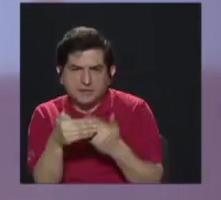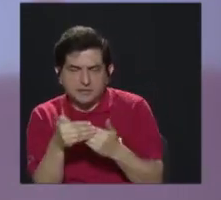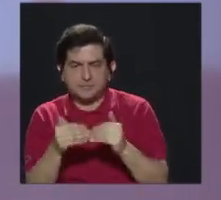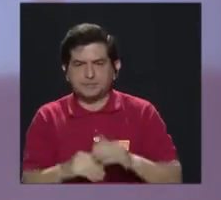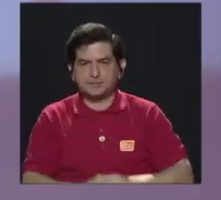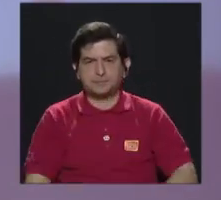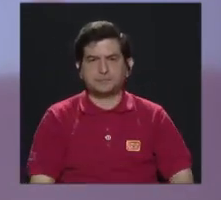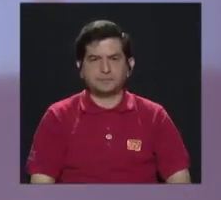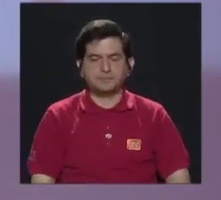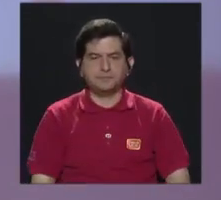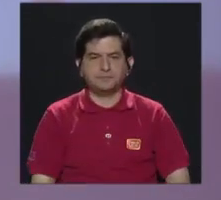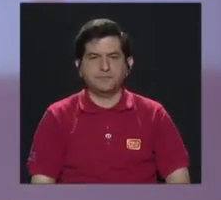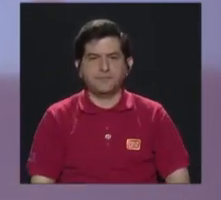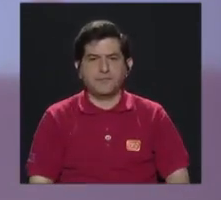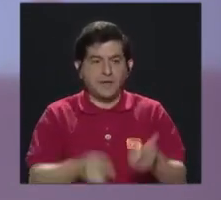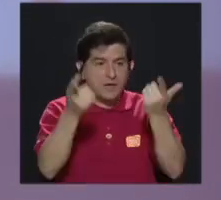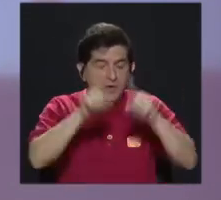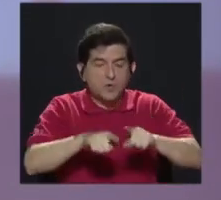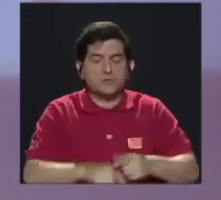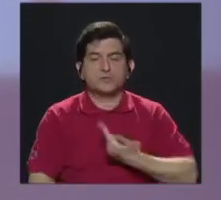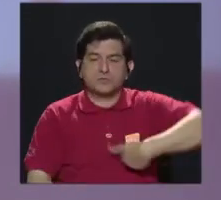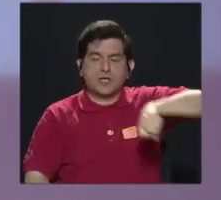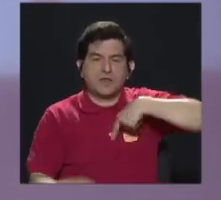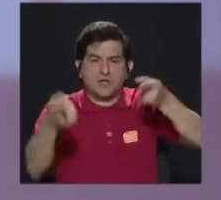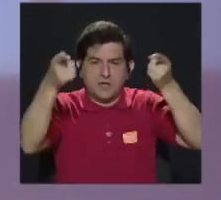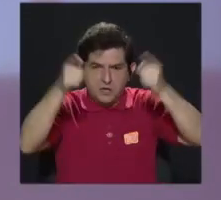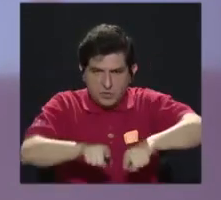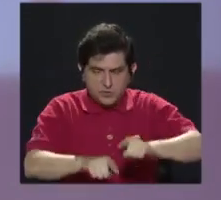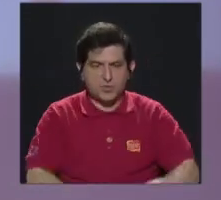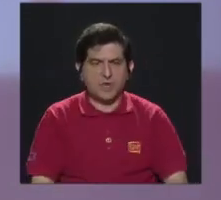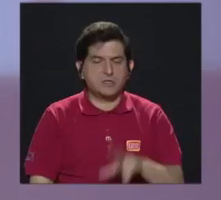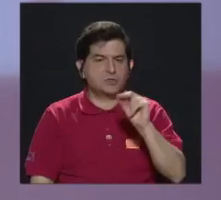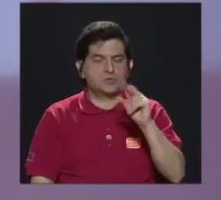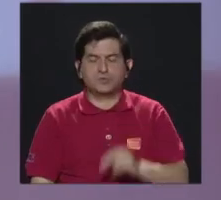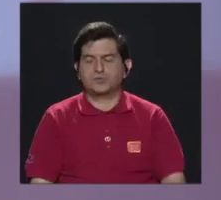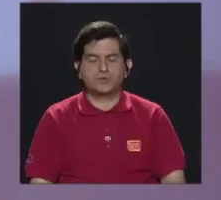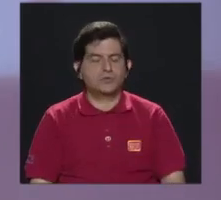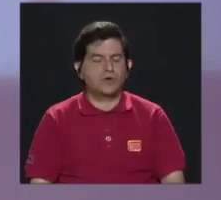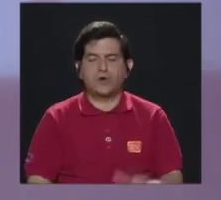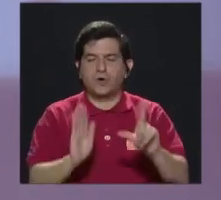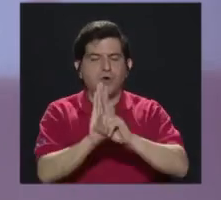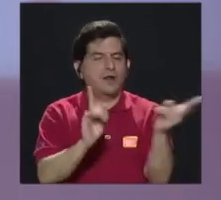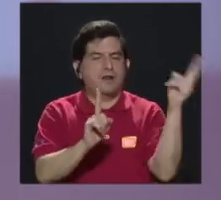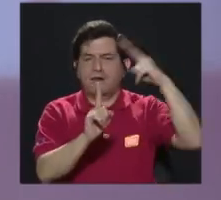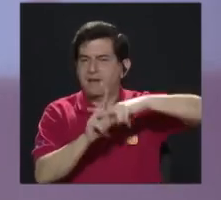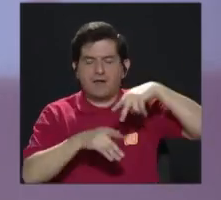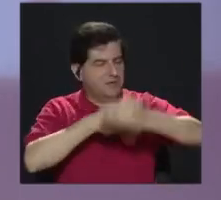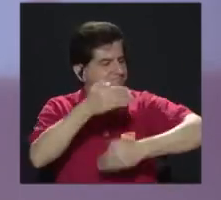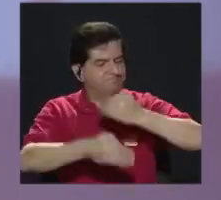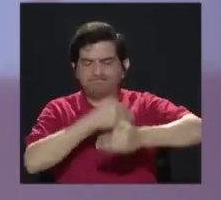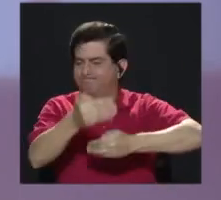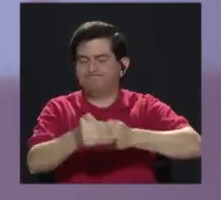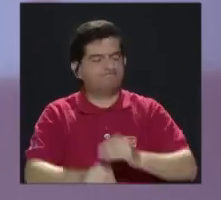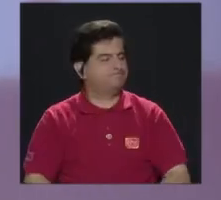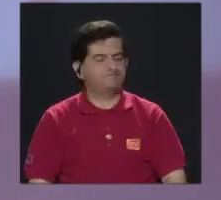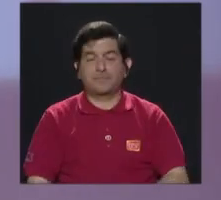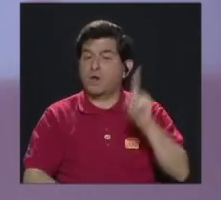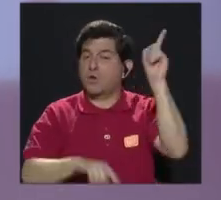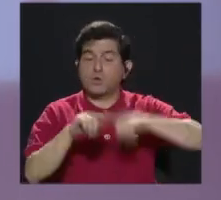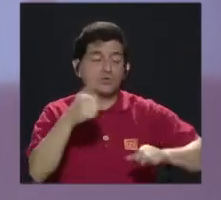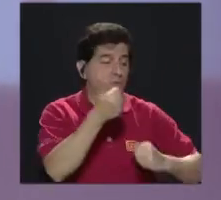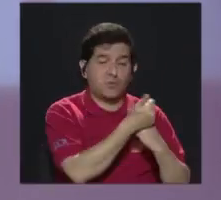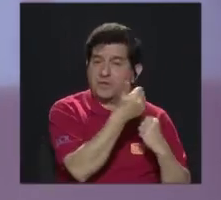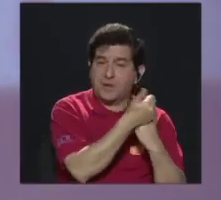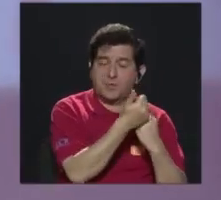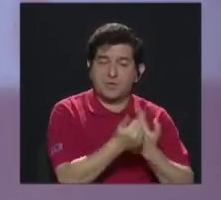Lo que pasa con el caso de nosotros es que no genera jurisprudencia. Entonces, no, digamos, no se pueden apoyar